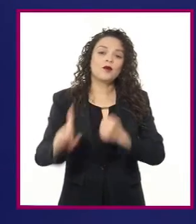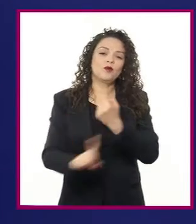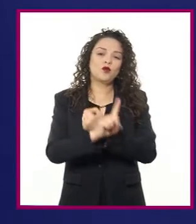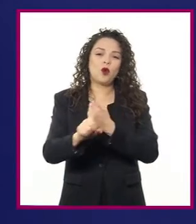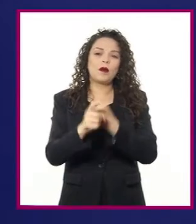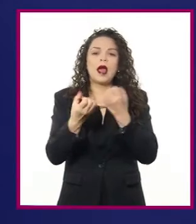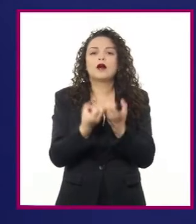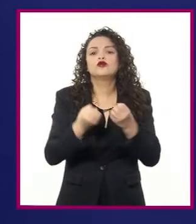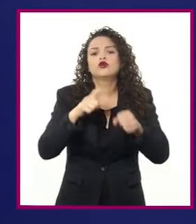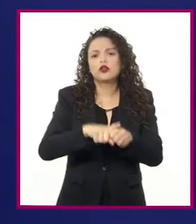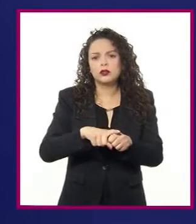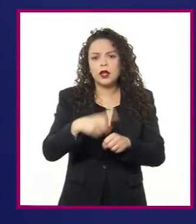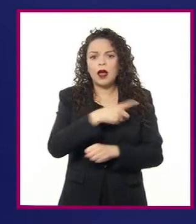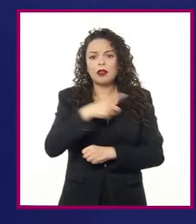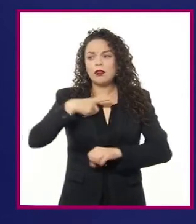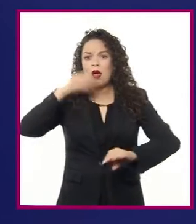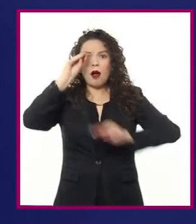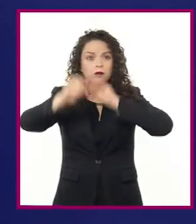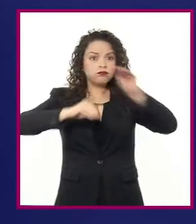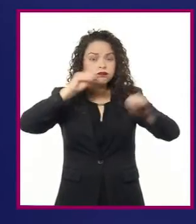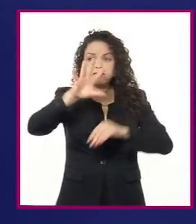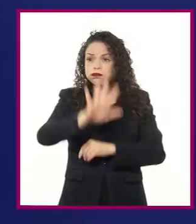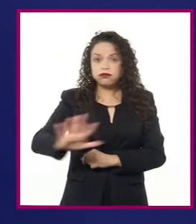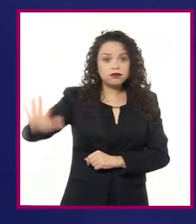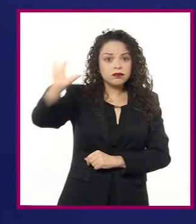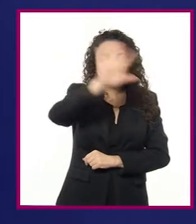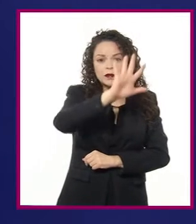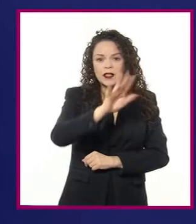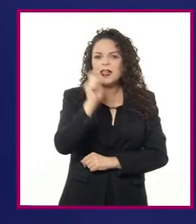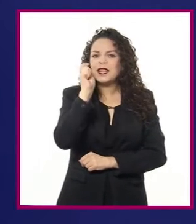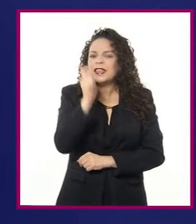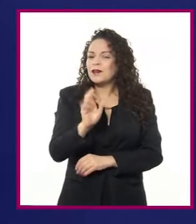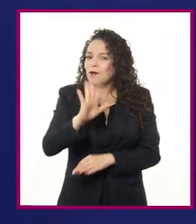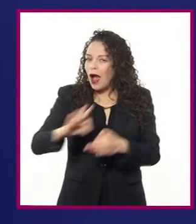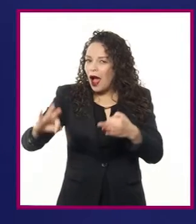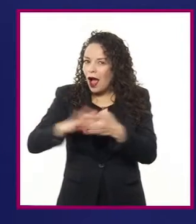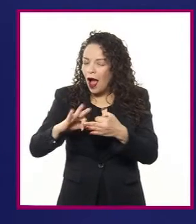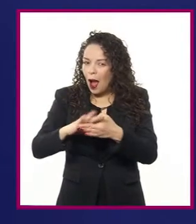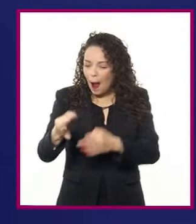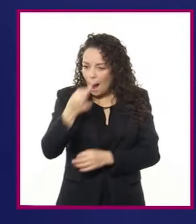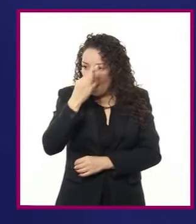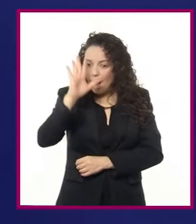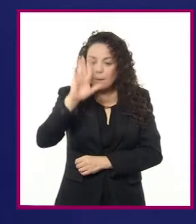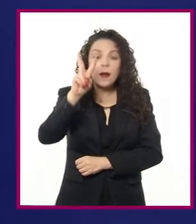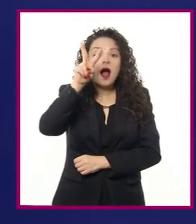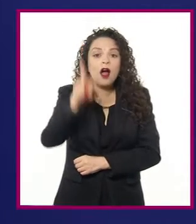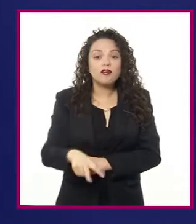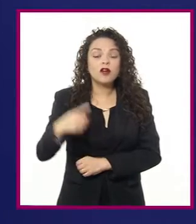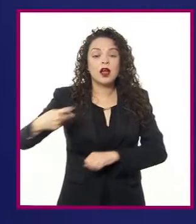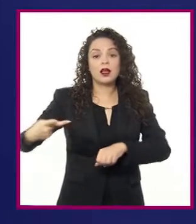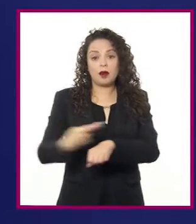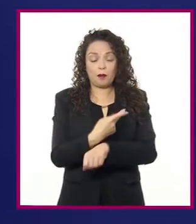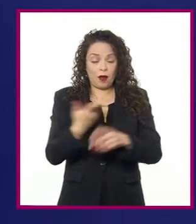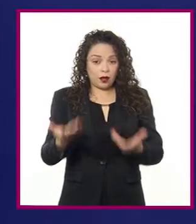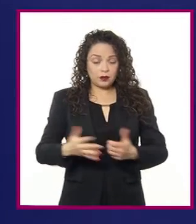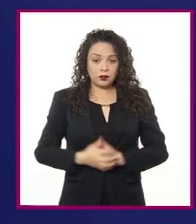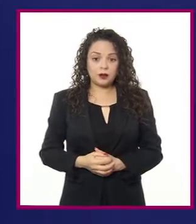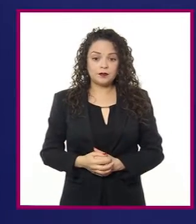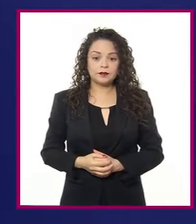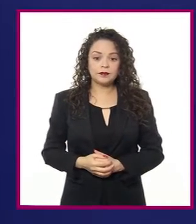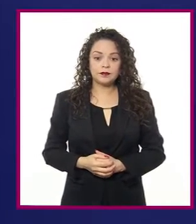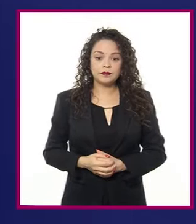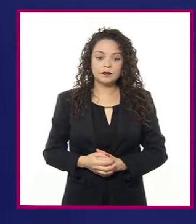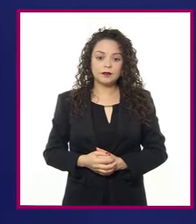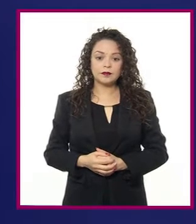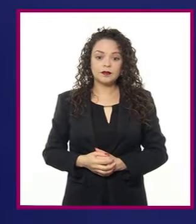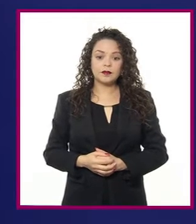los escenarios deben recrear de la manera más cercana a la realidad la situación social que se expone. Para la recreación